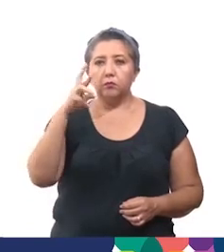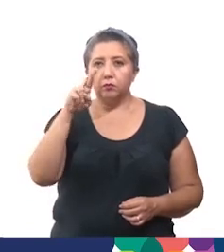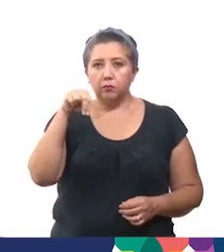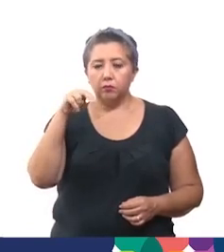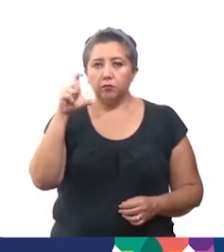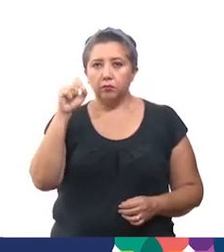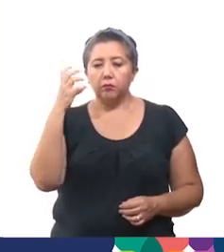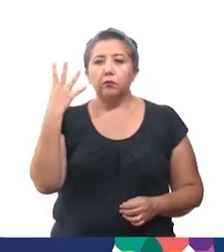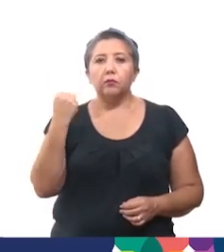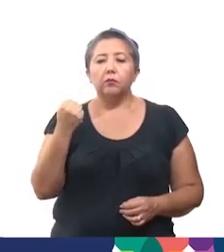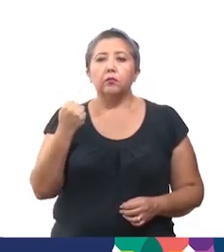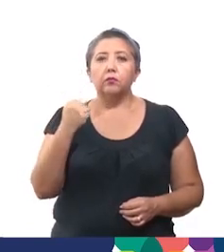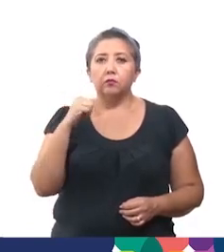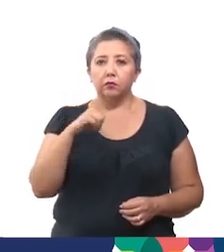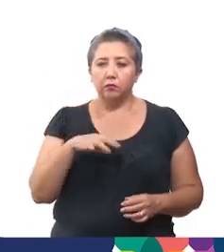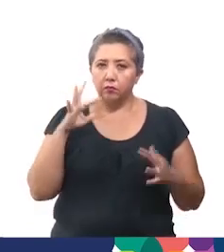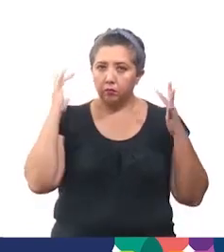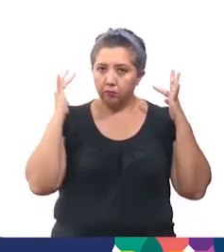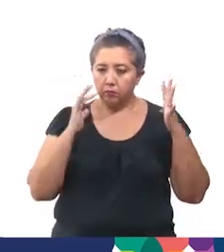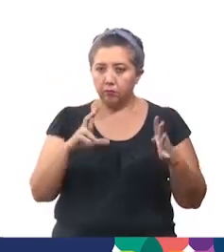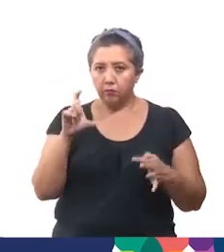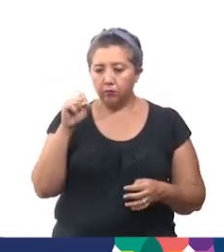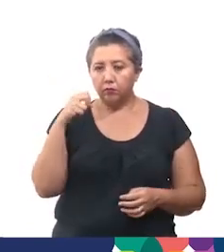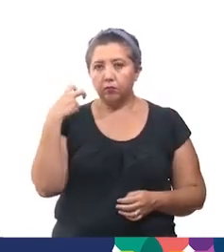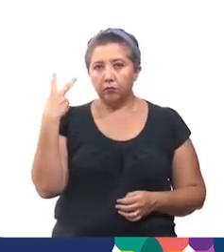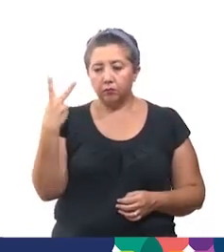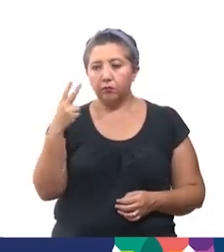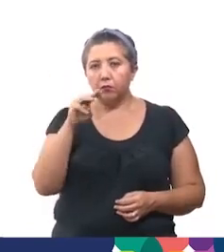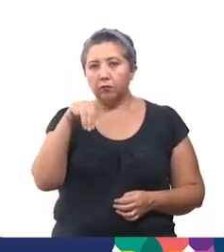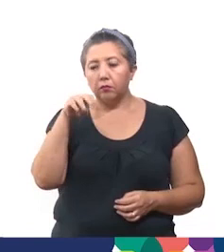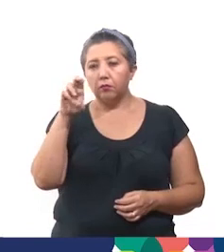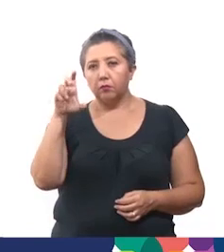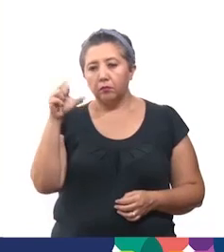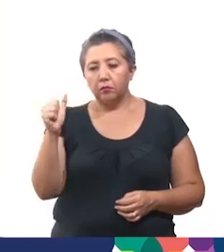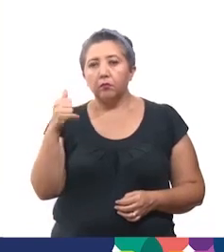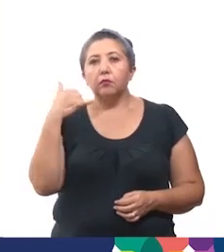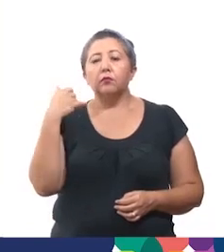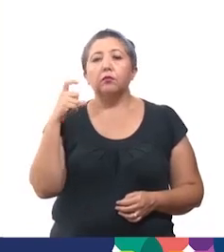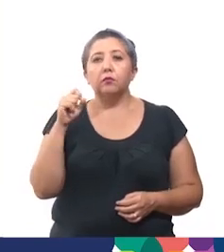de Hidalgo 29, Francisco de Montejo 22, Ulzay